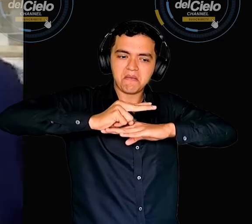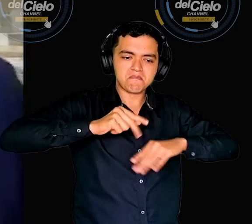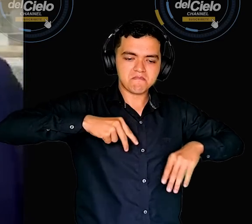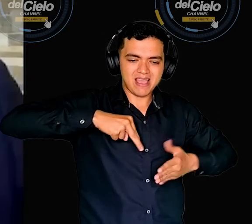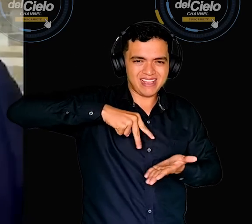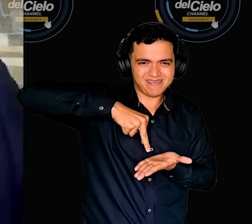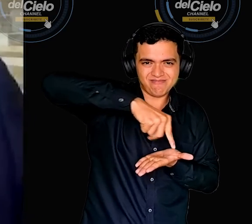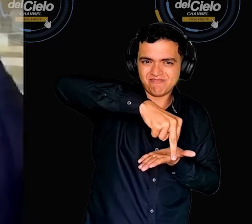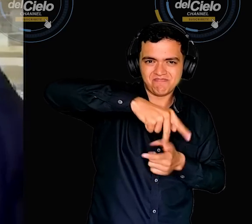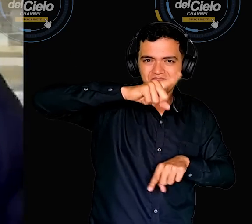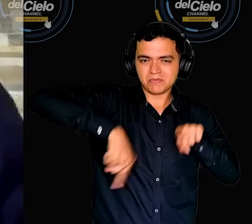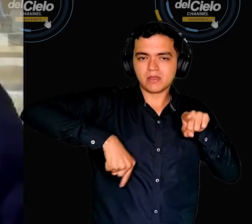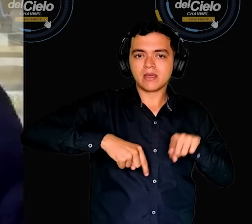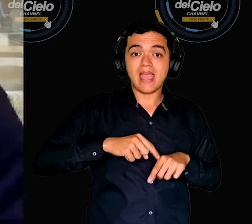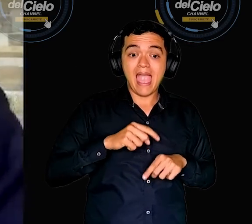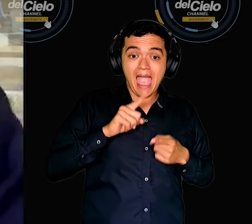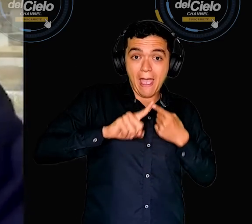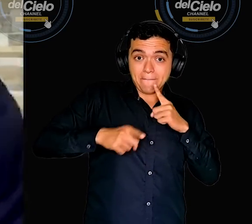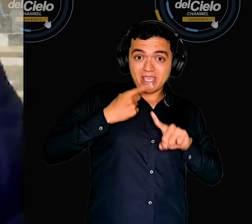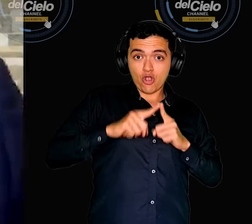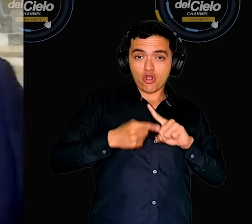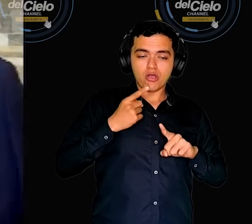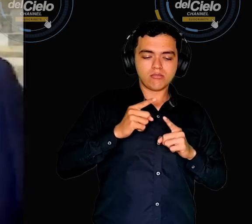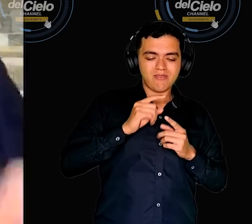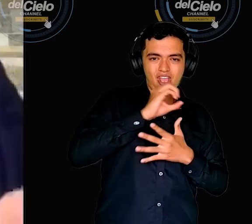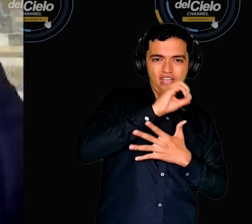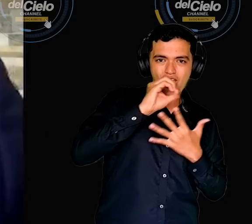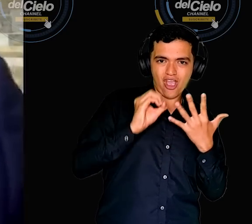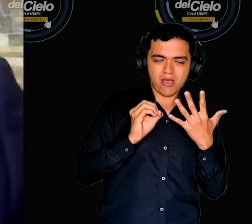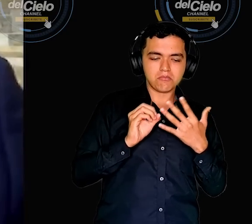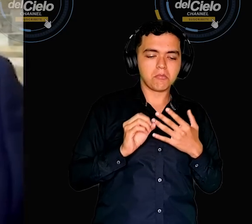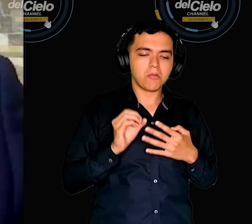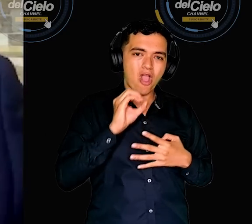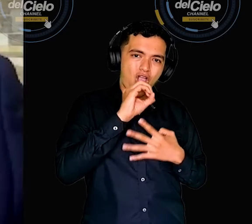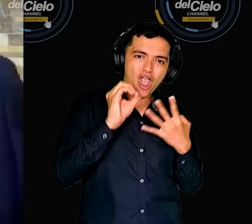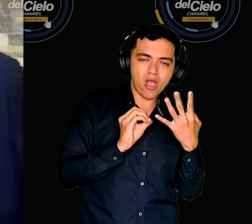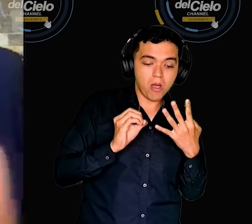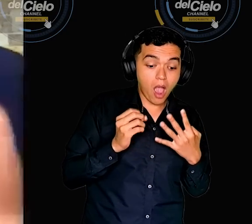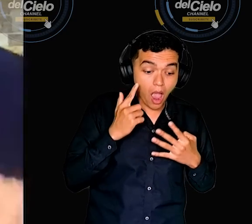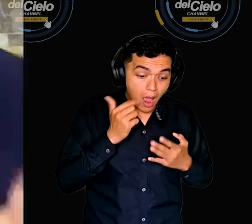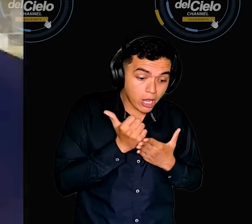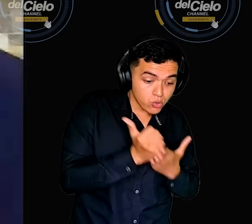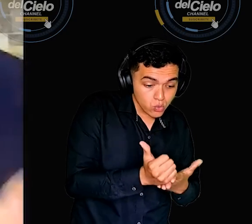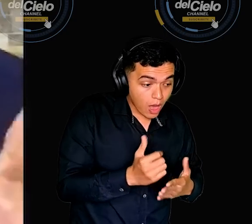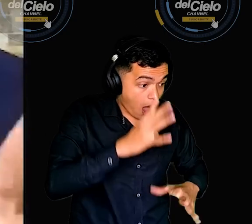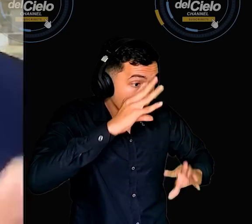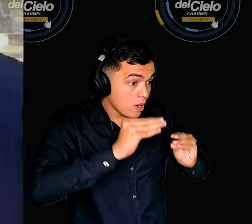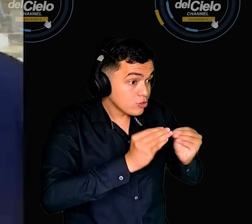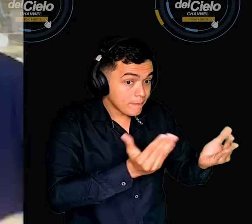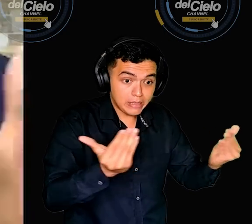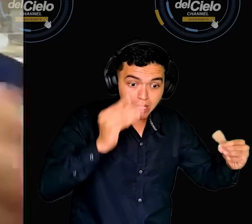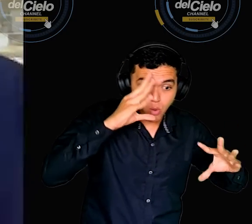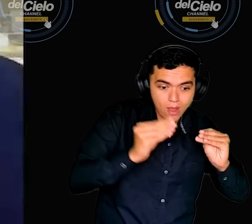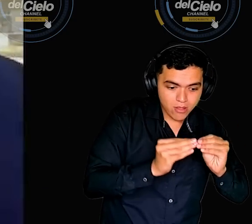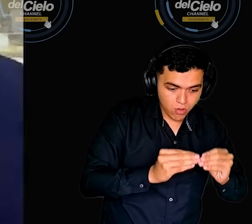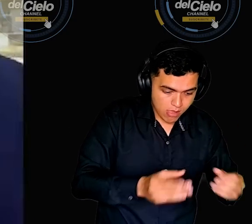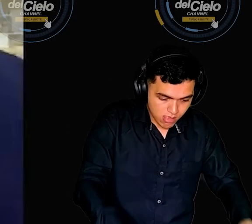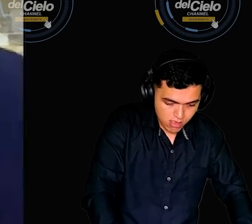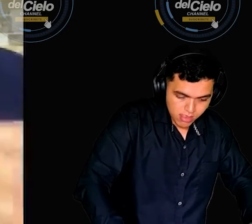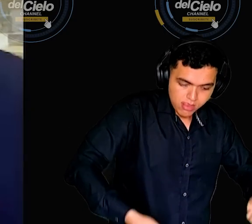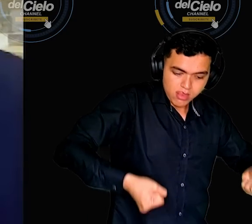vehículo no va para ninguna parte. Así que es importante que nosotros entendamos